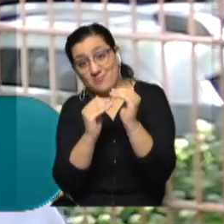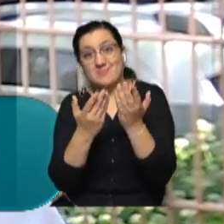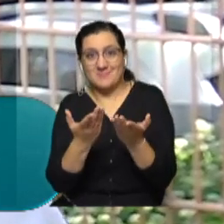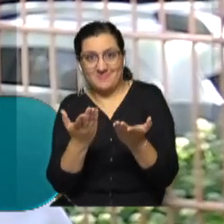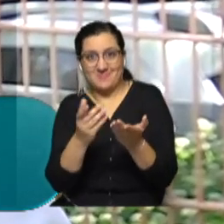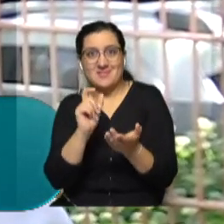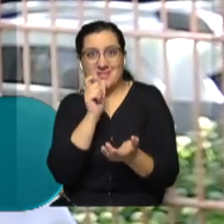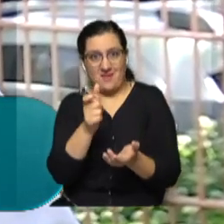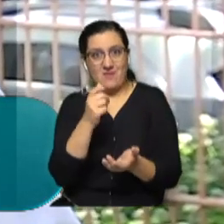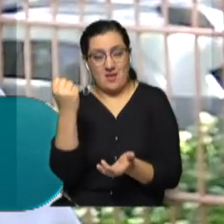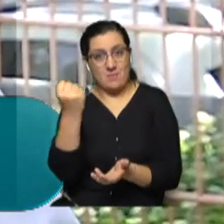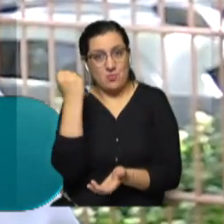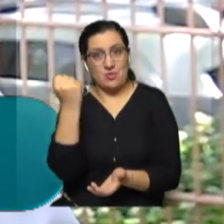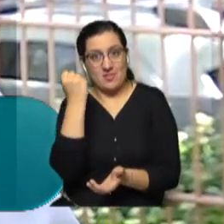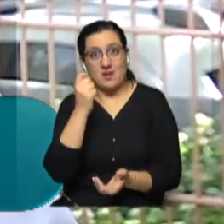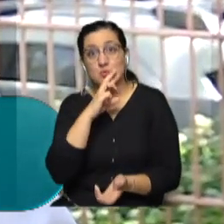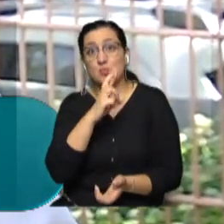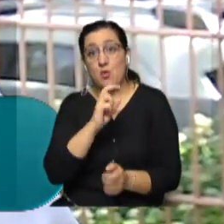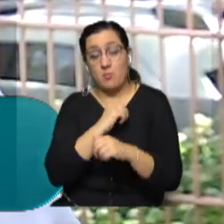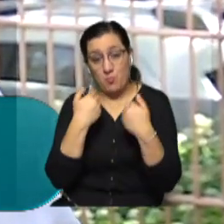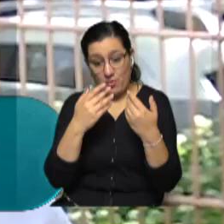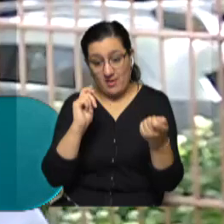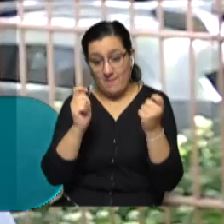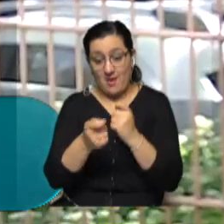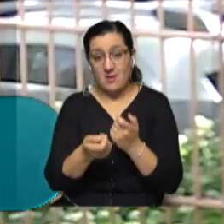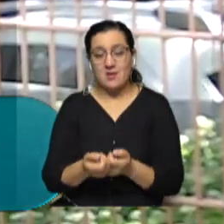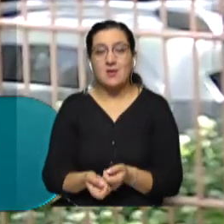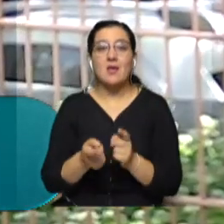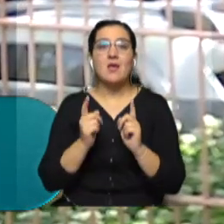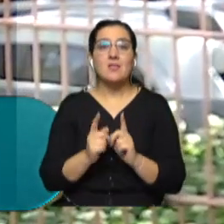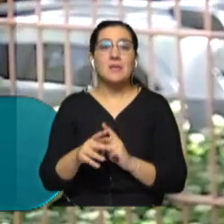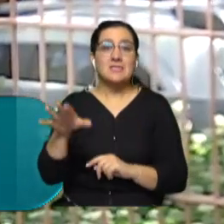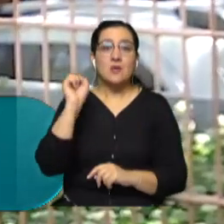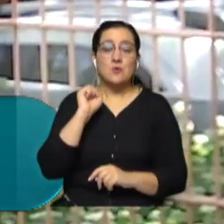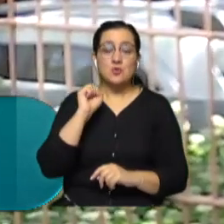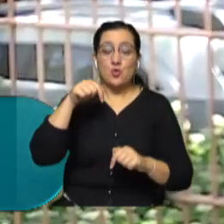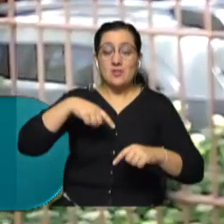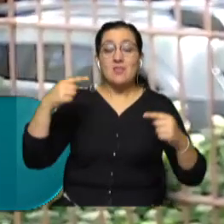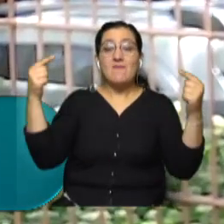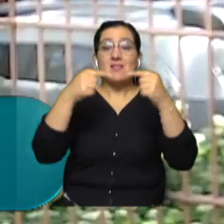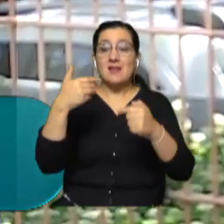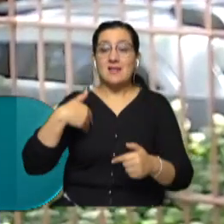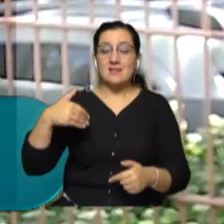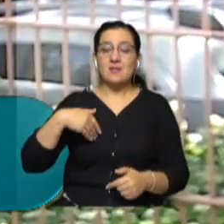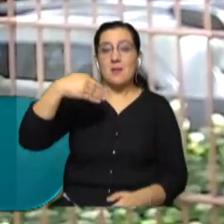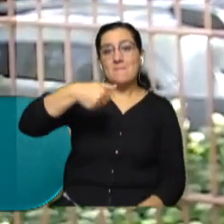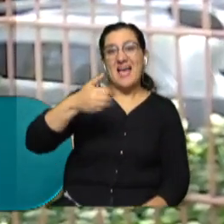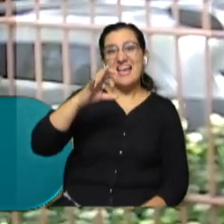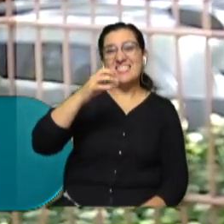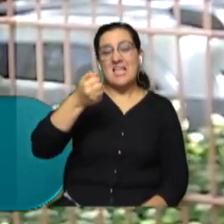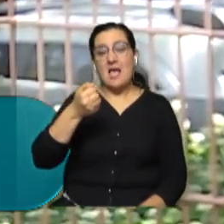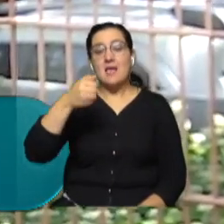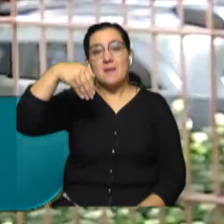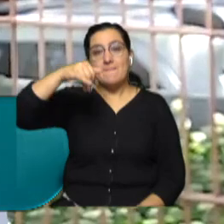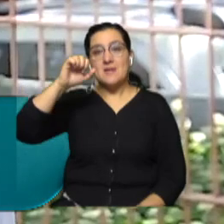puede significar el resultado de la elección. Mira. También se llegó a escuchar a propósito de este debate en Argentina entre Massa y Milei,